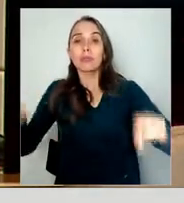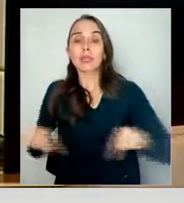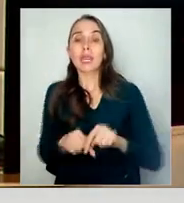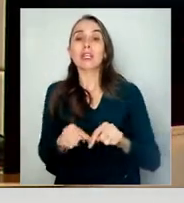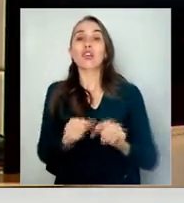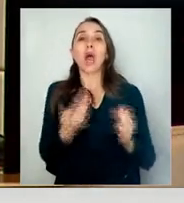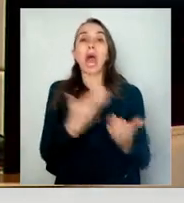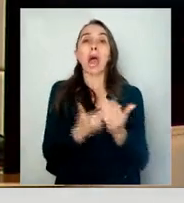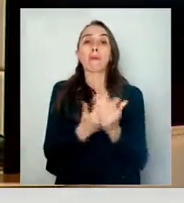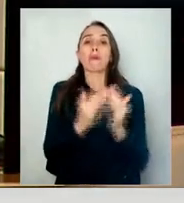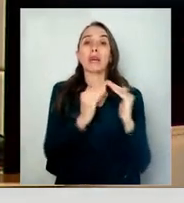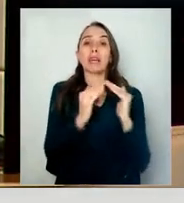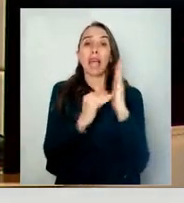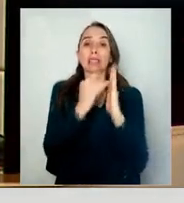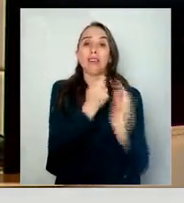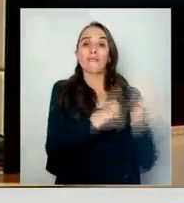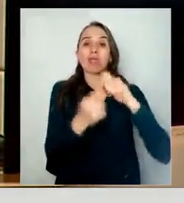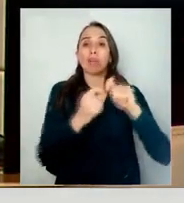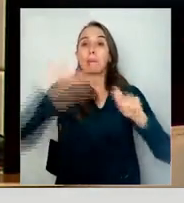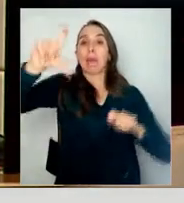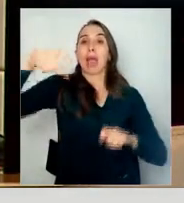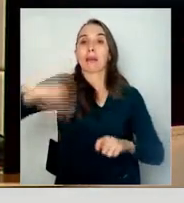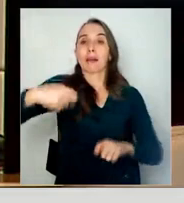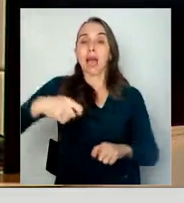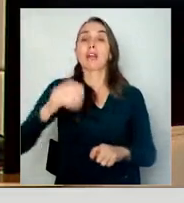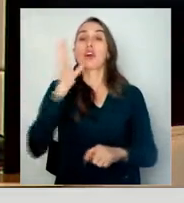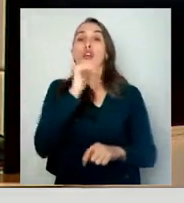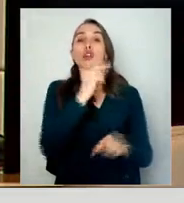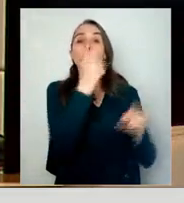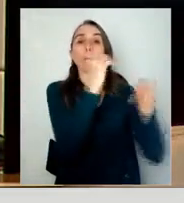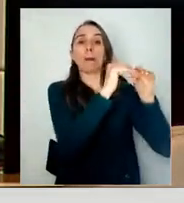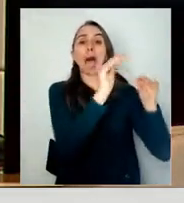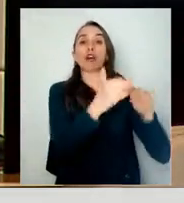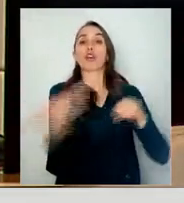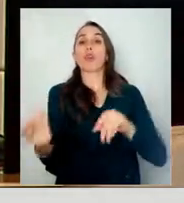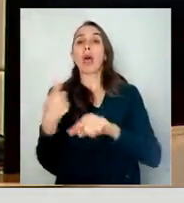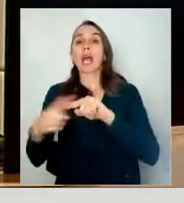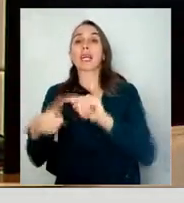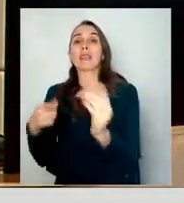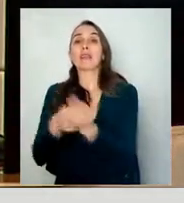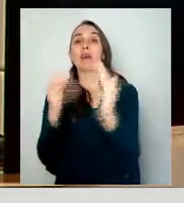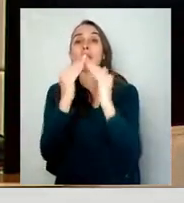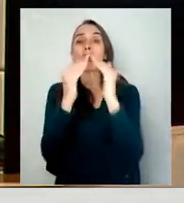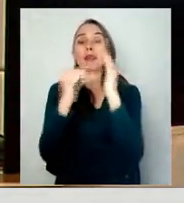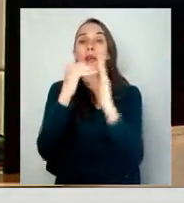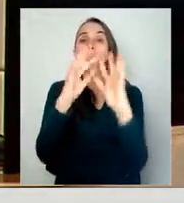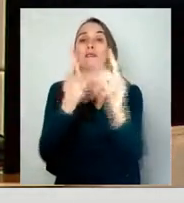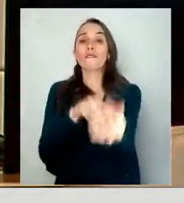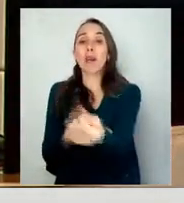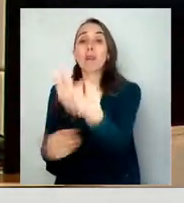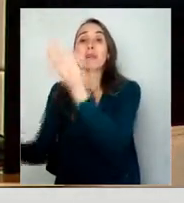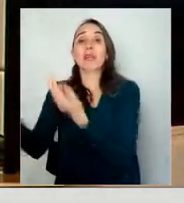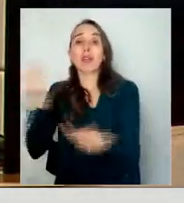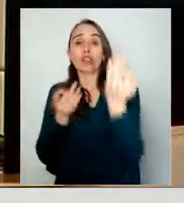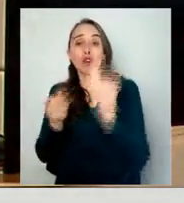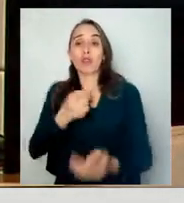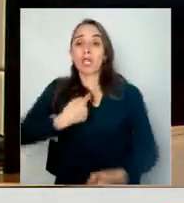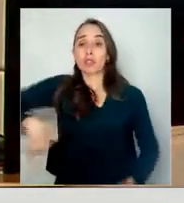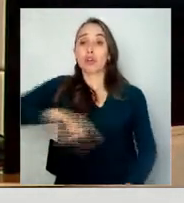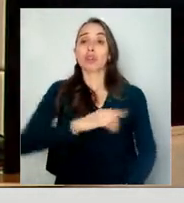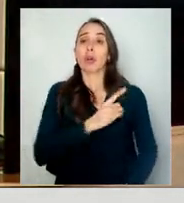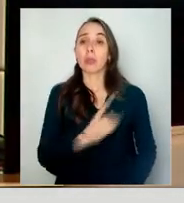de la vivienda como la falta de acceso a créditos hipotecarios de estas familias Cuántas veces no nos han dicho a varios de nosotros que son